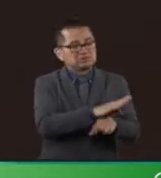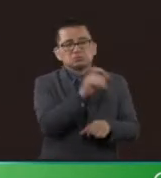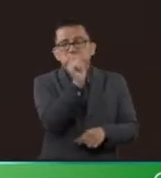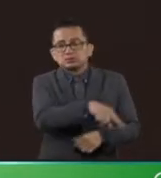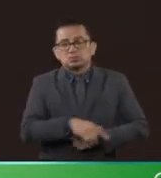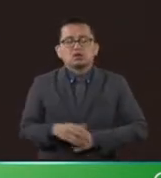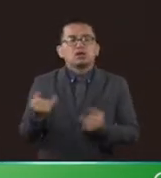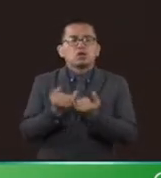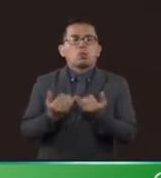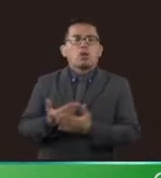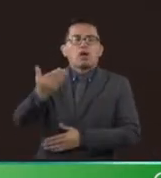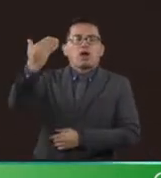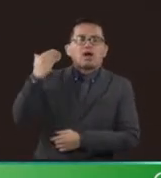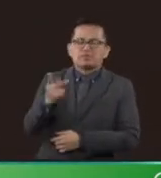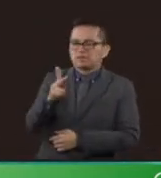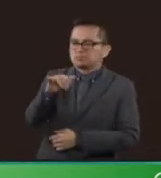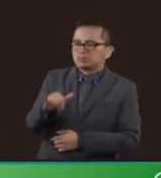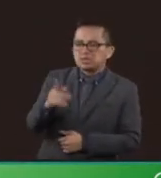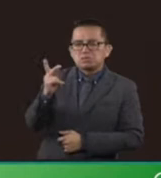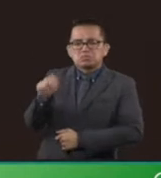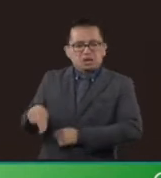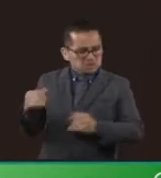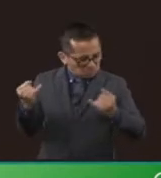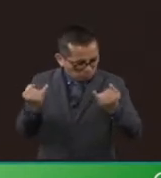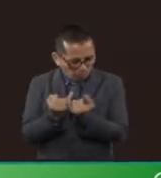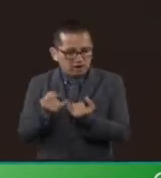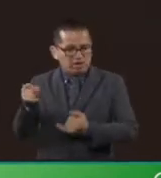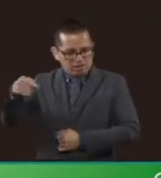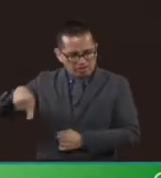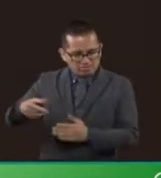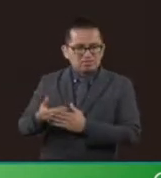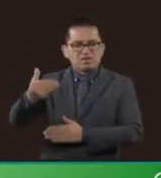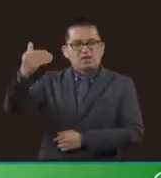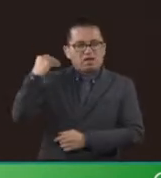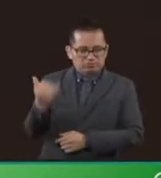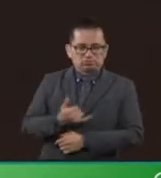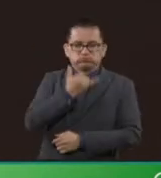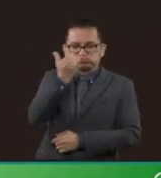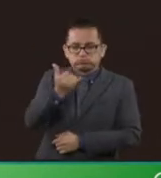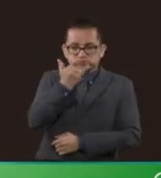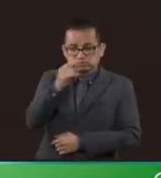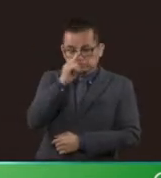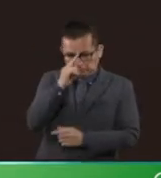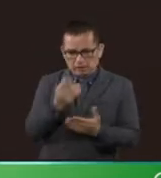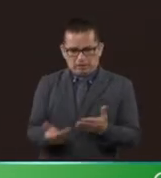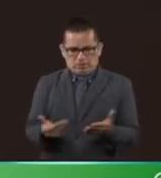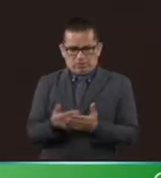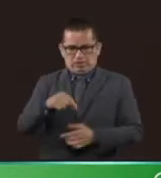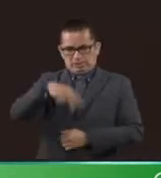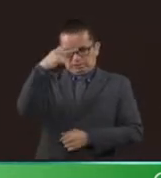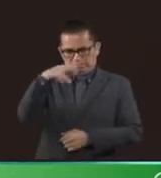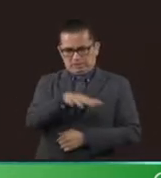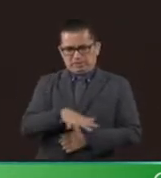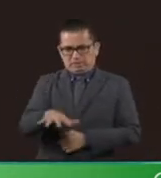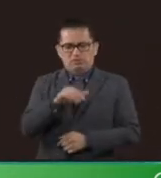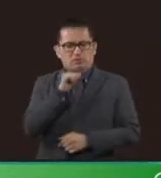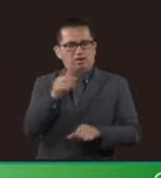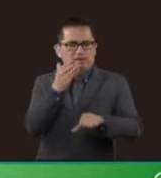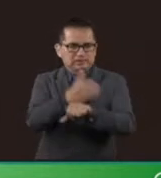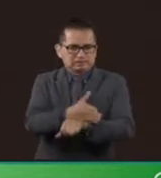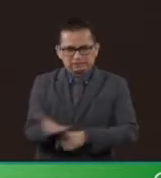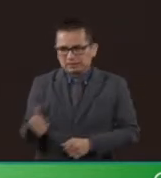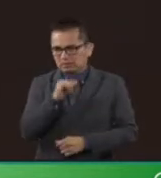decirlo en el pasado se cometieron errores que hoy han llevado a nuestro país a la impunidad y a la